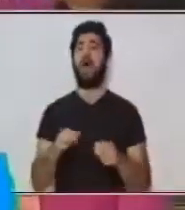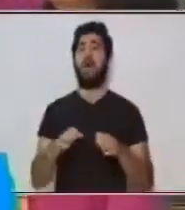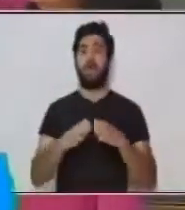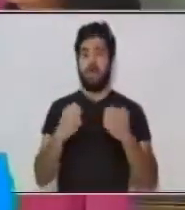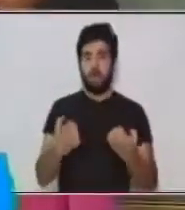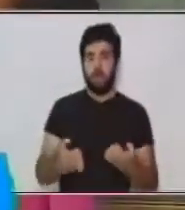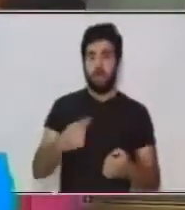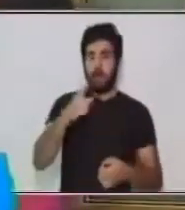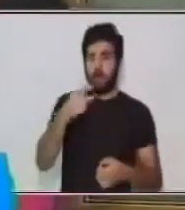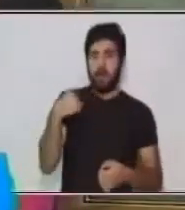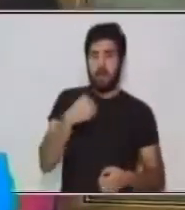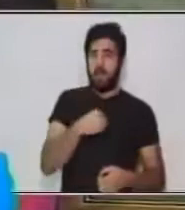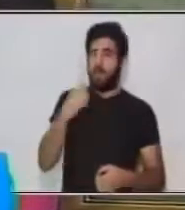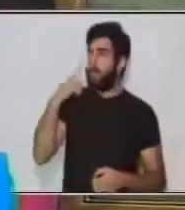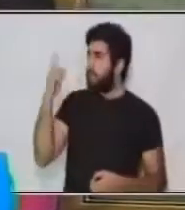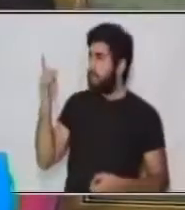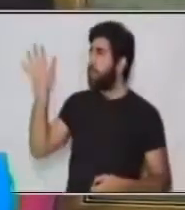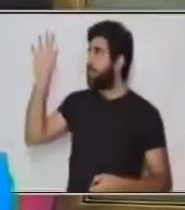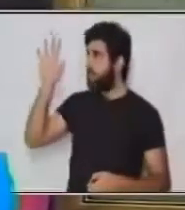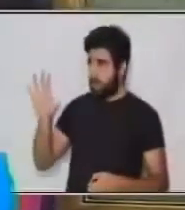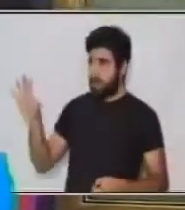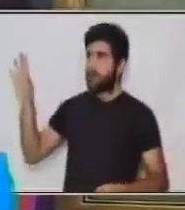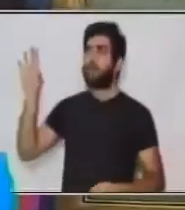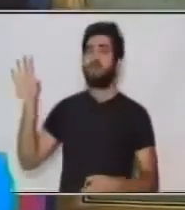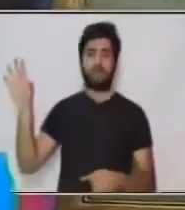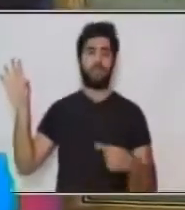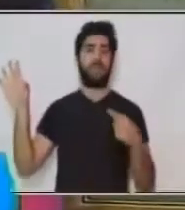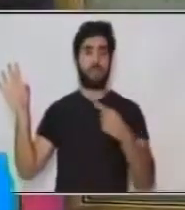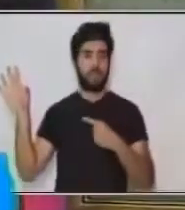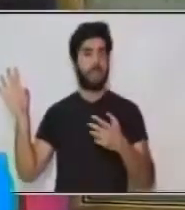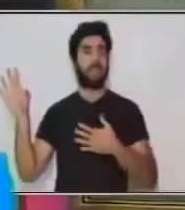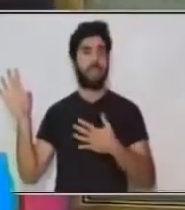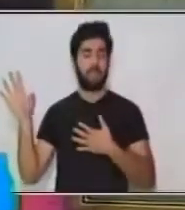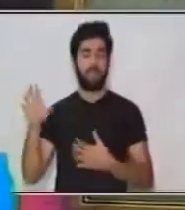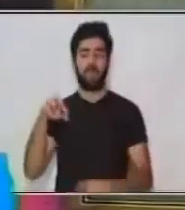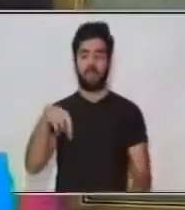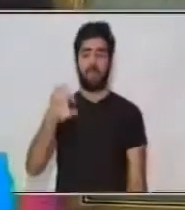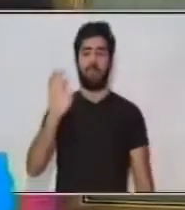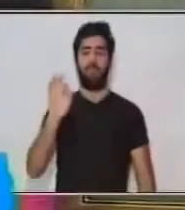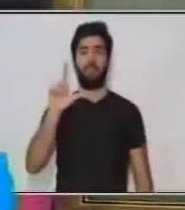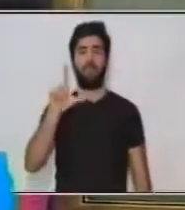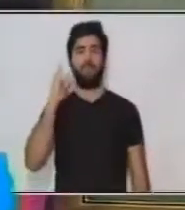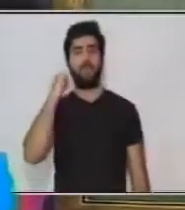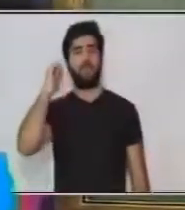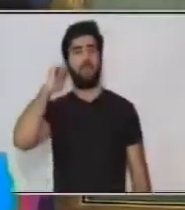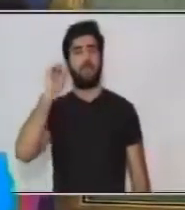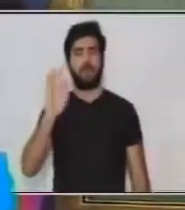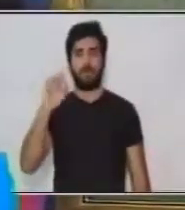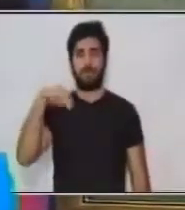acá como figuras cerradas son polígonos. Pero de acuerdo al número de lados